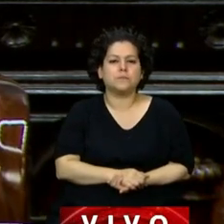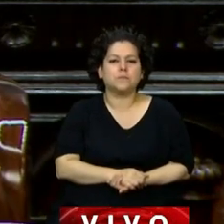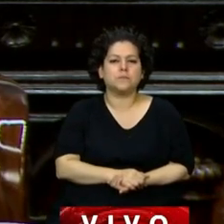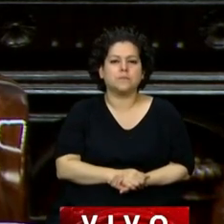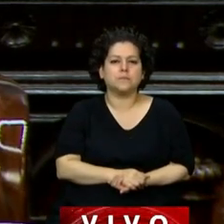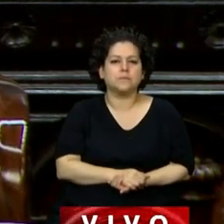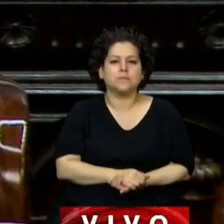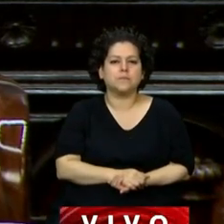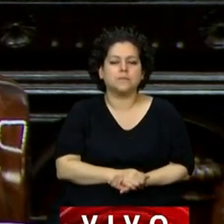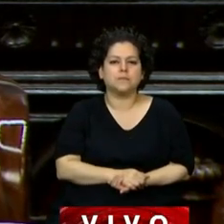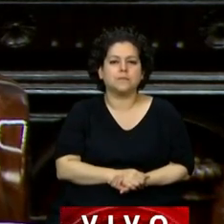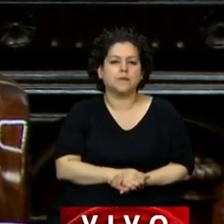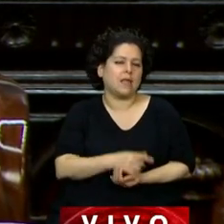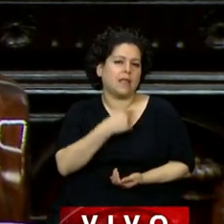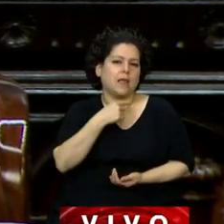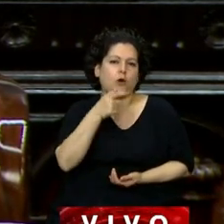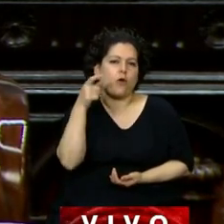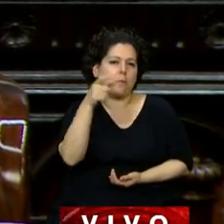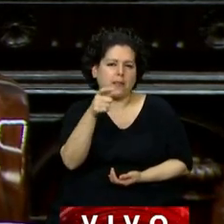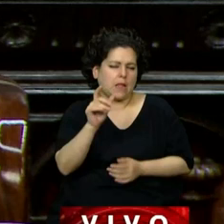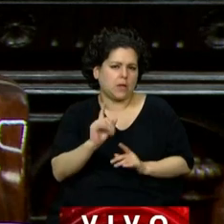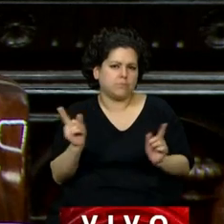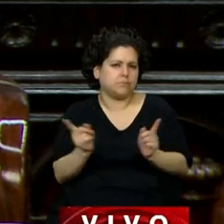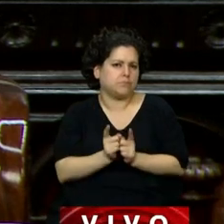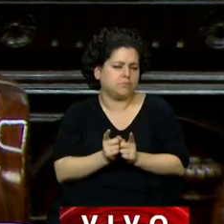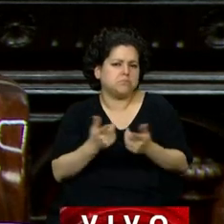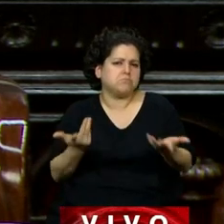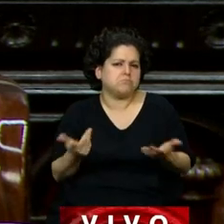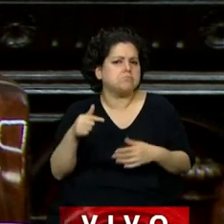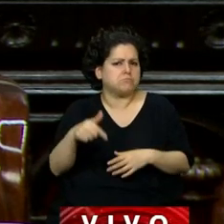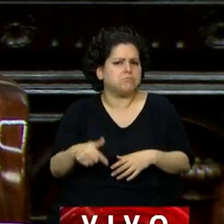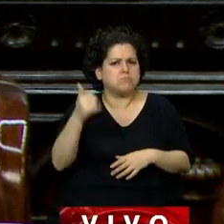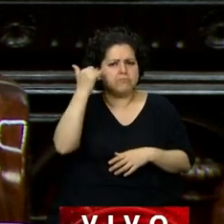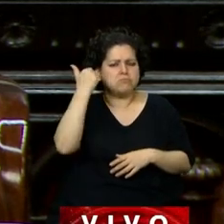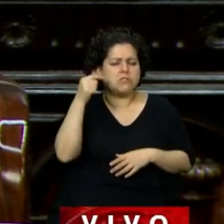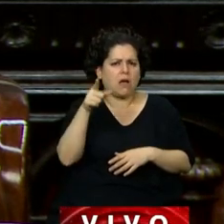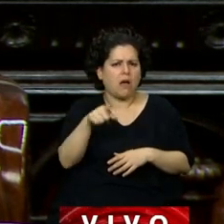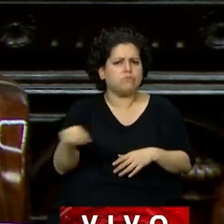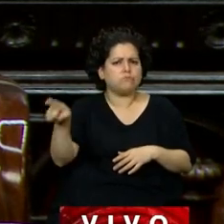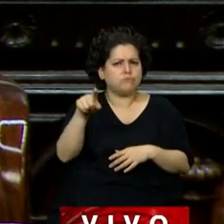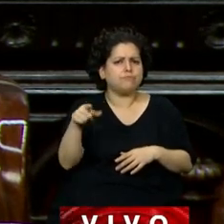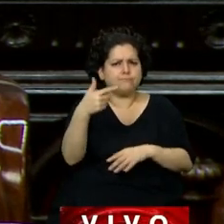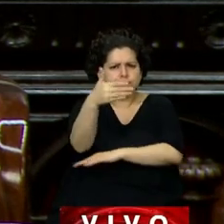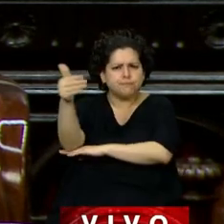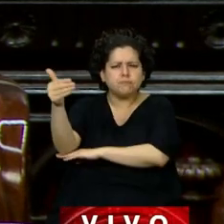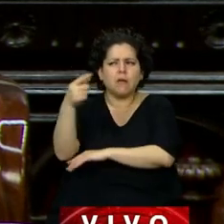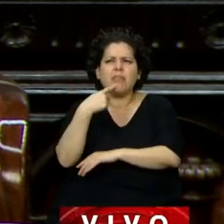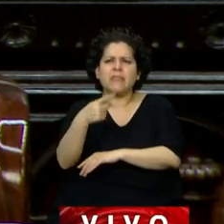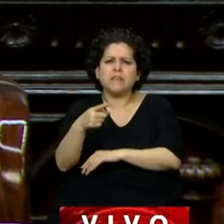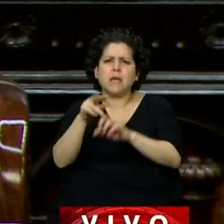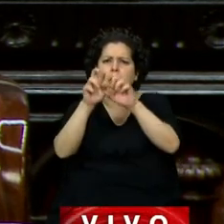Bueno, en principio hacer un breve comentario en función de que acá hemos escuchado que este gobierno tiene